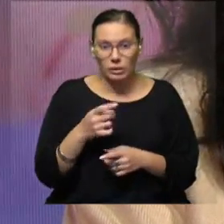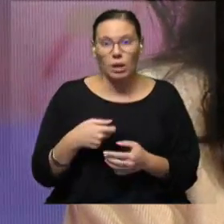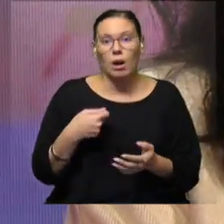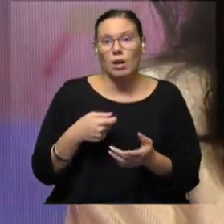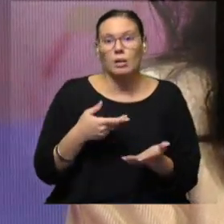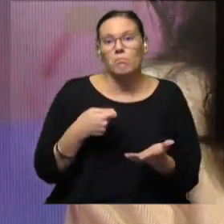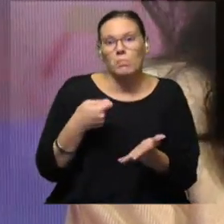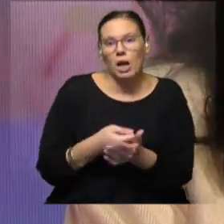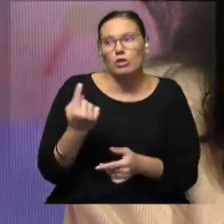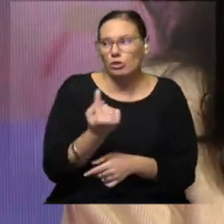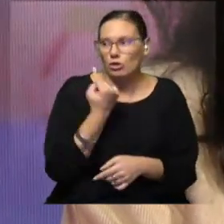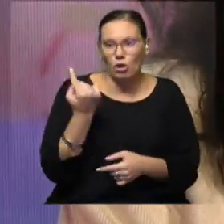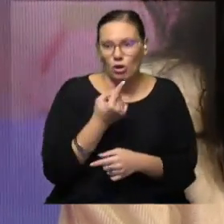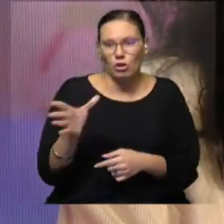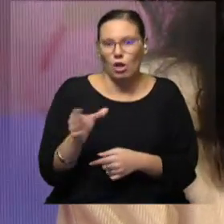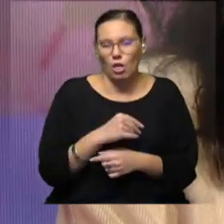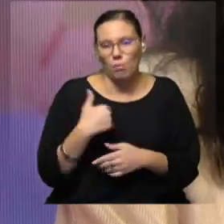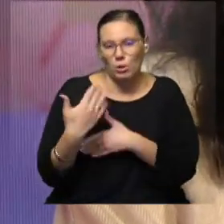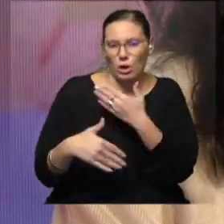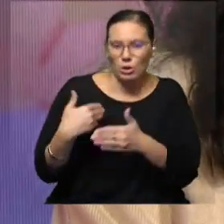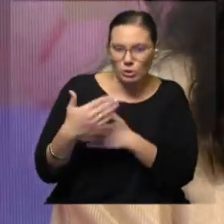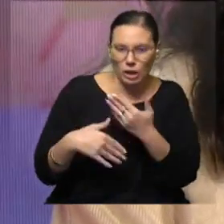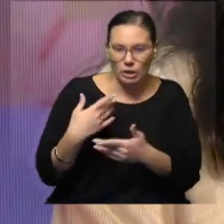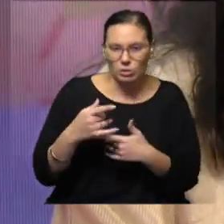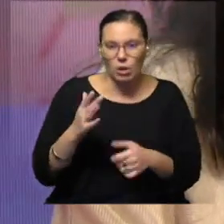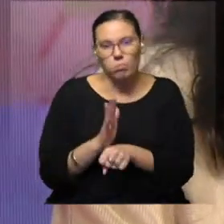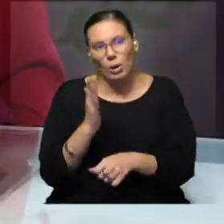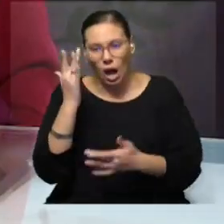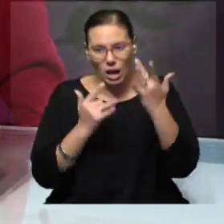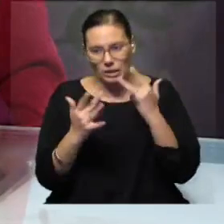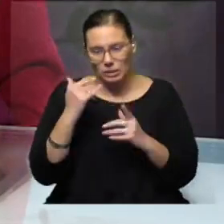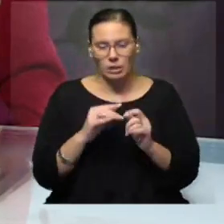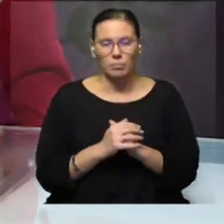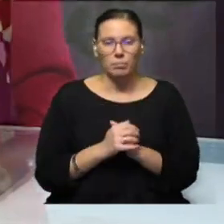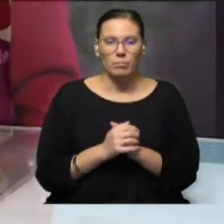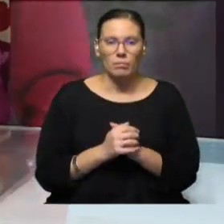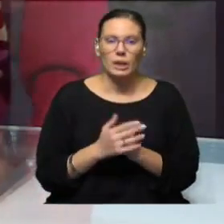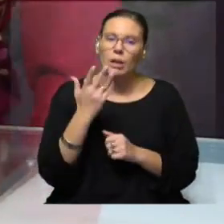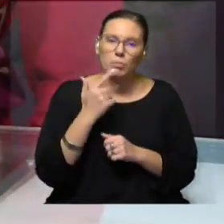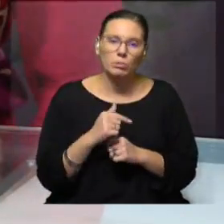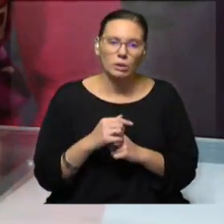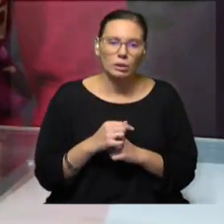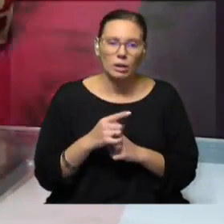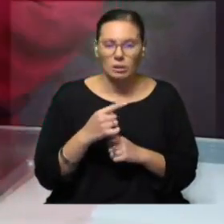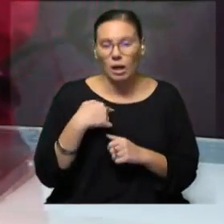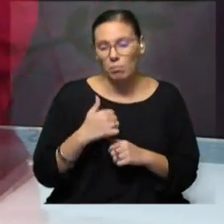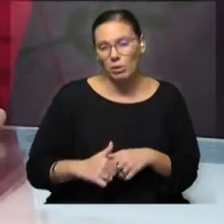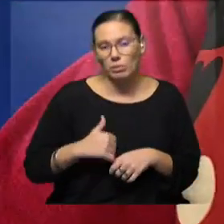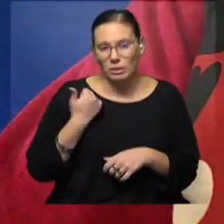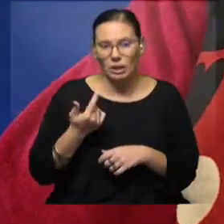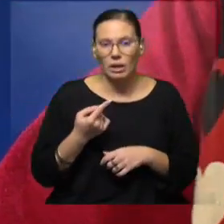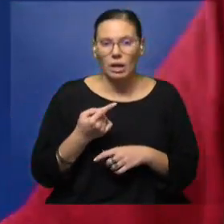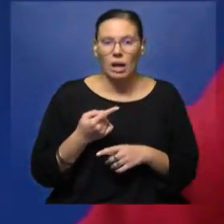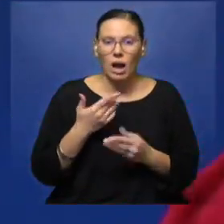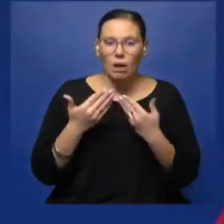bancártelo todo vos solo. Porque es una obra de arte que tenés que llevar adelante. Eso, me gustaría, ya que dieron pie, como